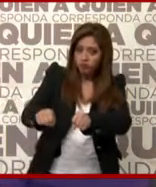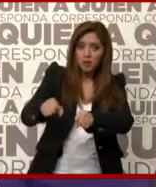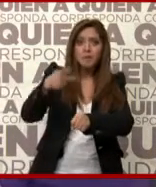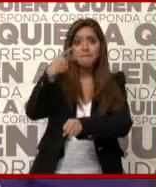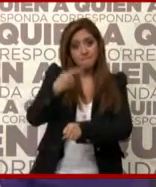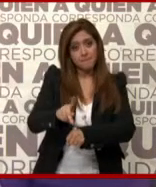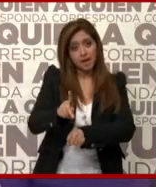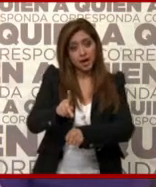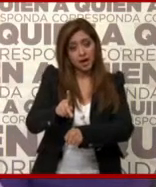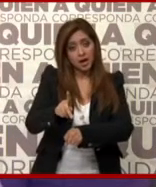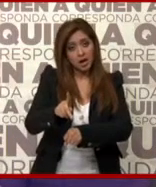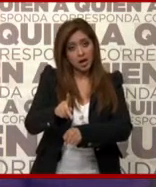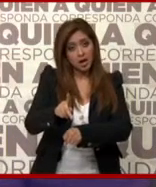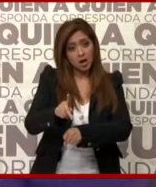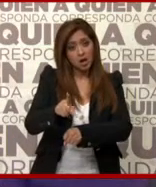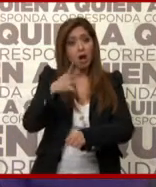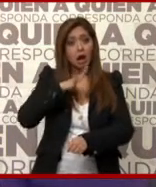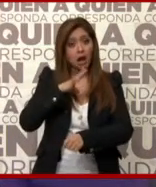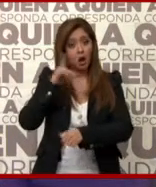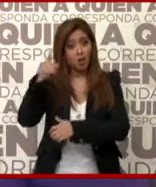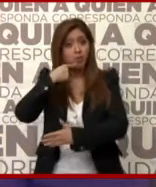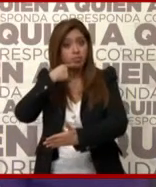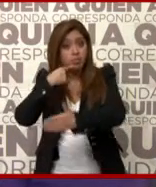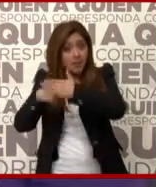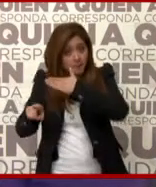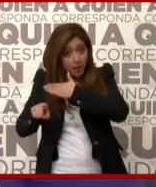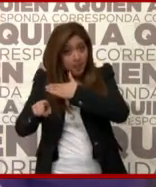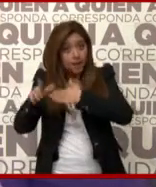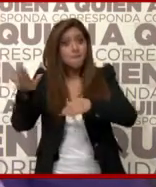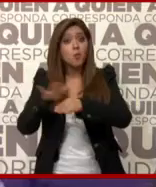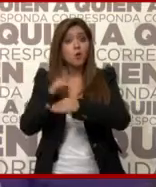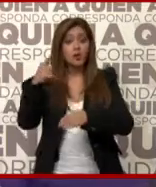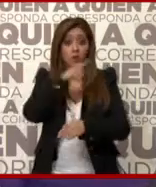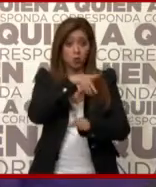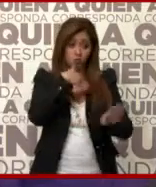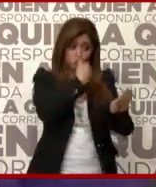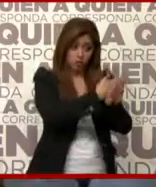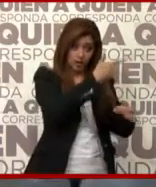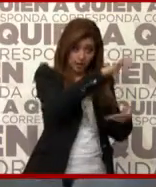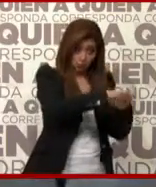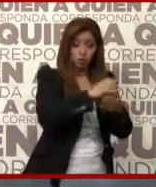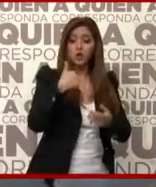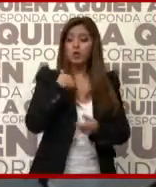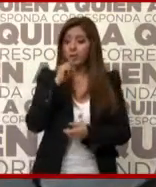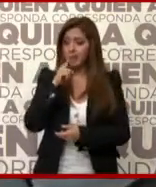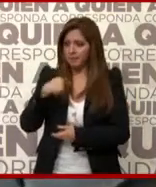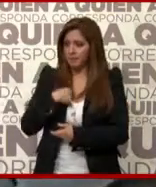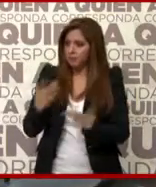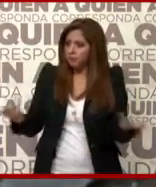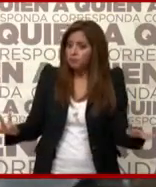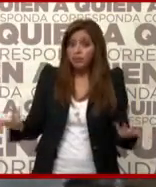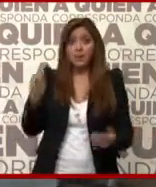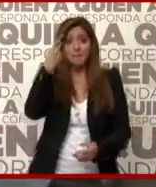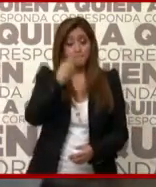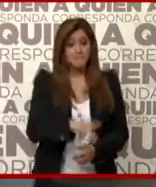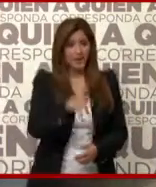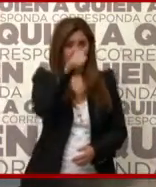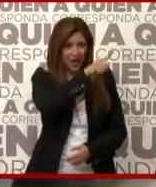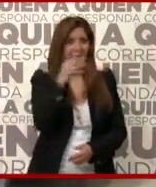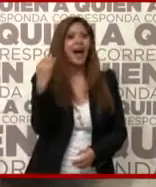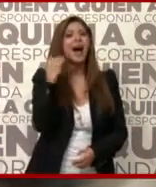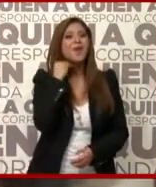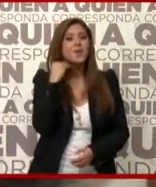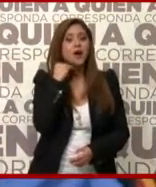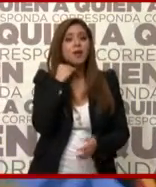una demanda que habían puesto contra mi esposo y contra mí. De acuerdo con el representante legal de la pareja, a